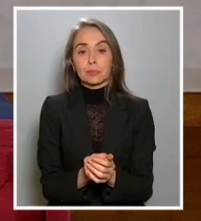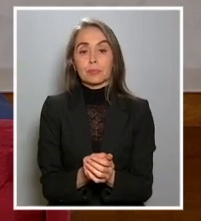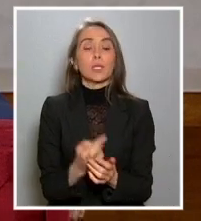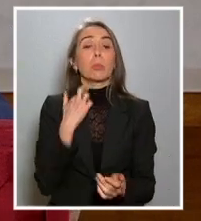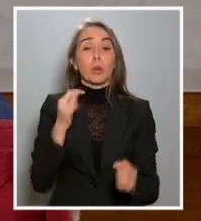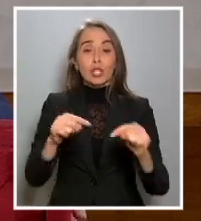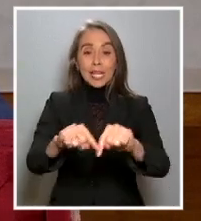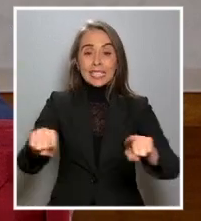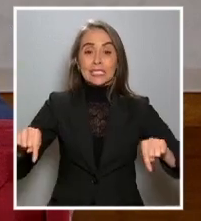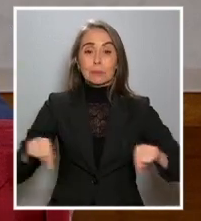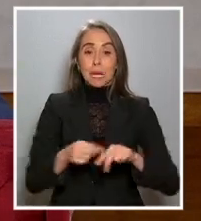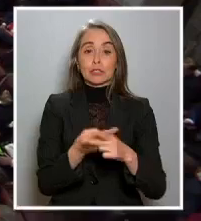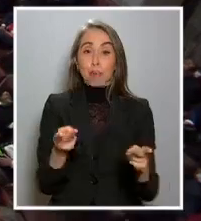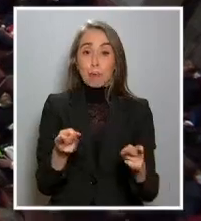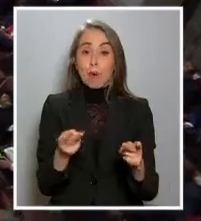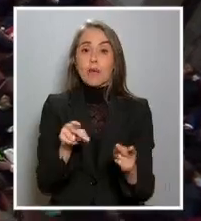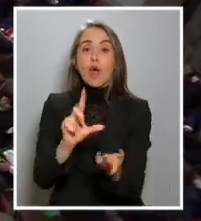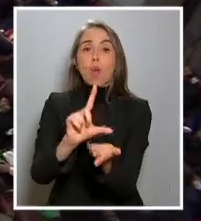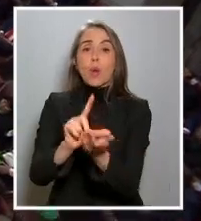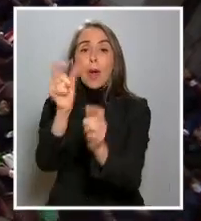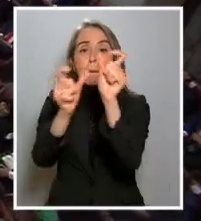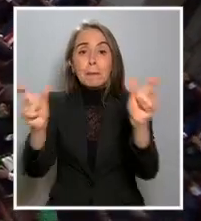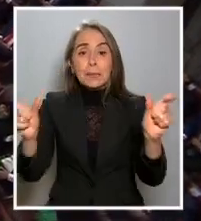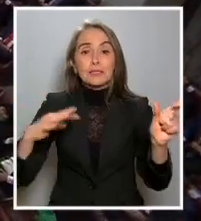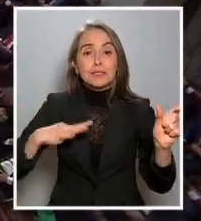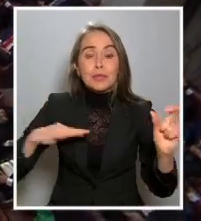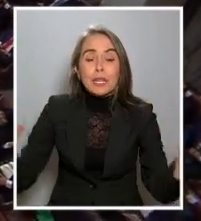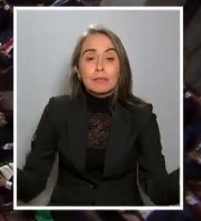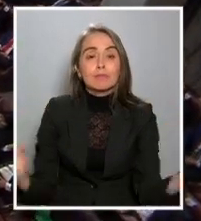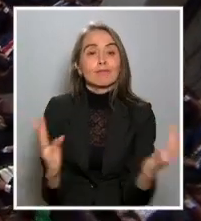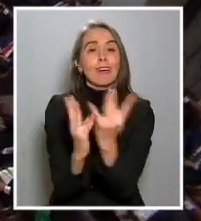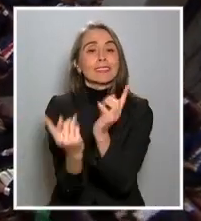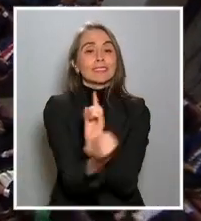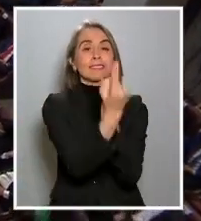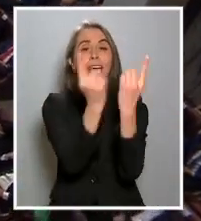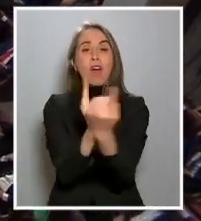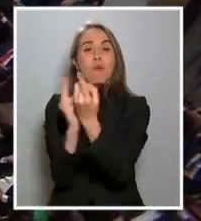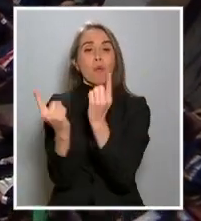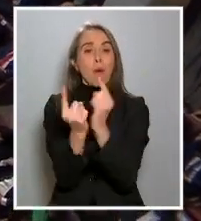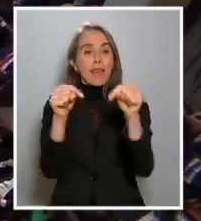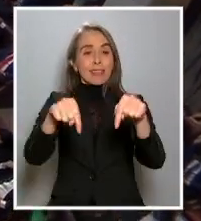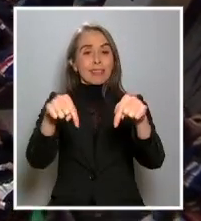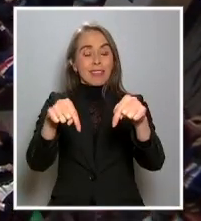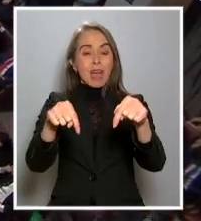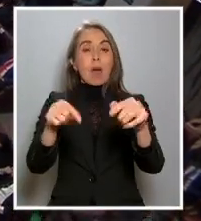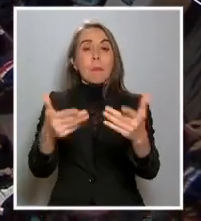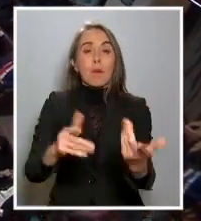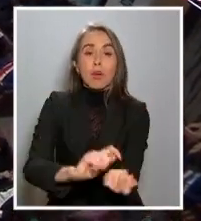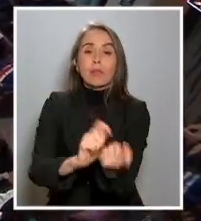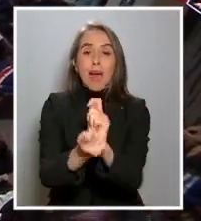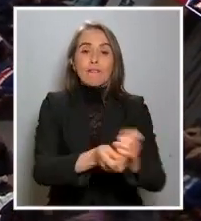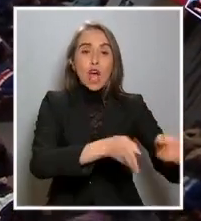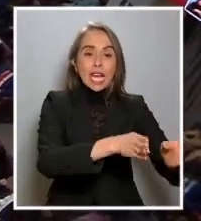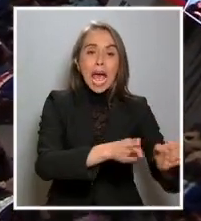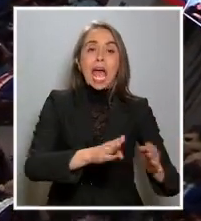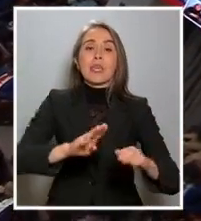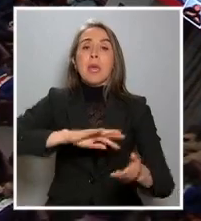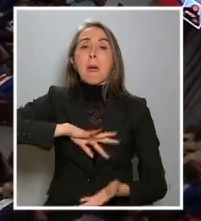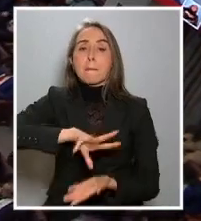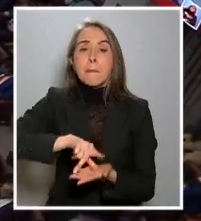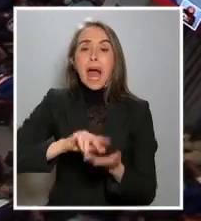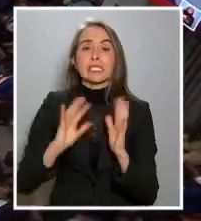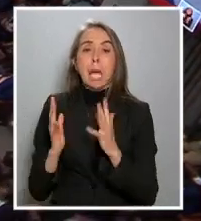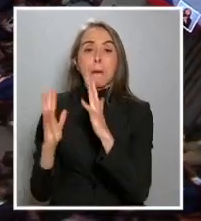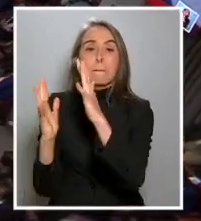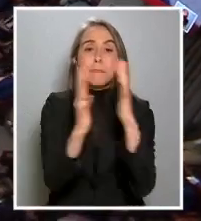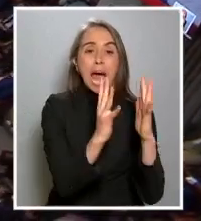Porque los espacios públicos tienen que ser lugares de encuentro para la ciudadanía. Por eso, transformar calles, plazas, parques en